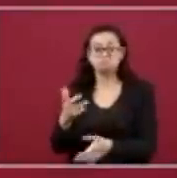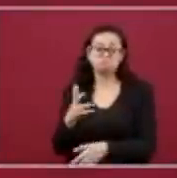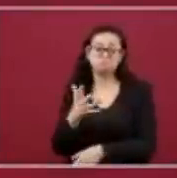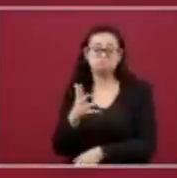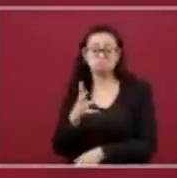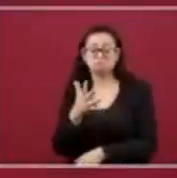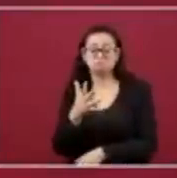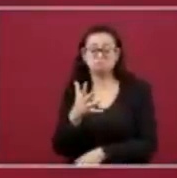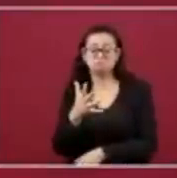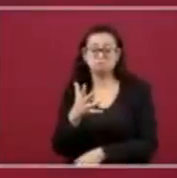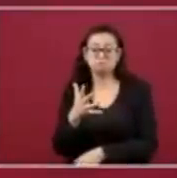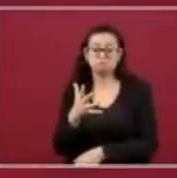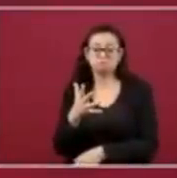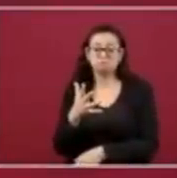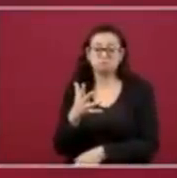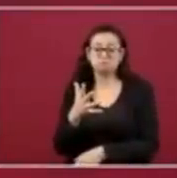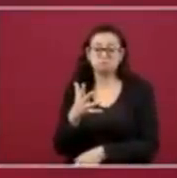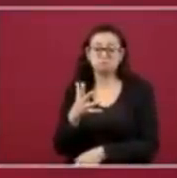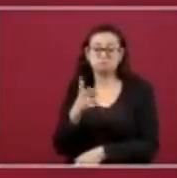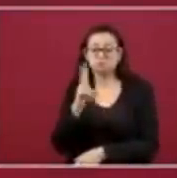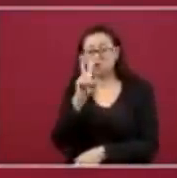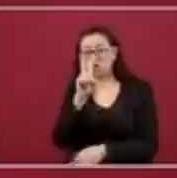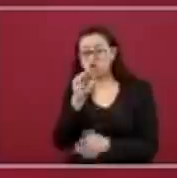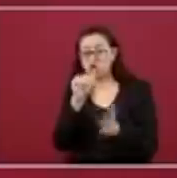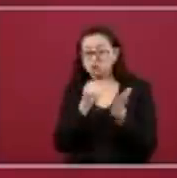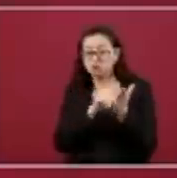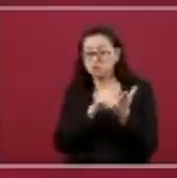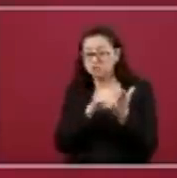alrededor de